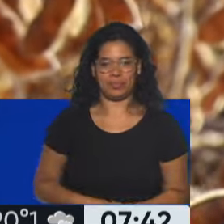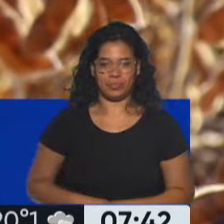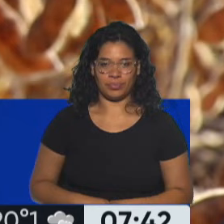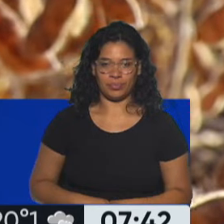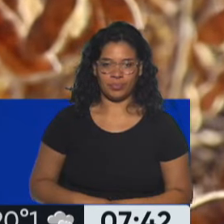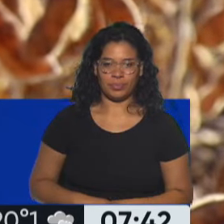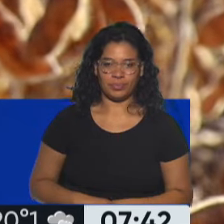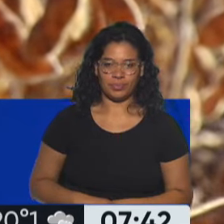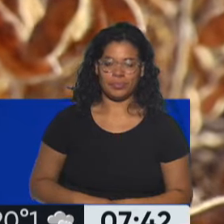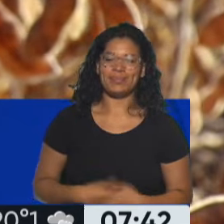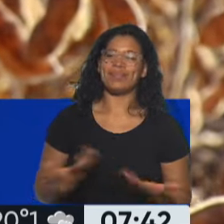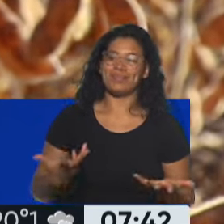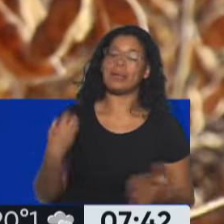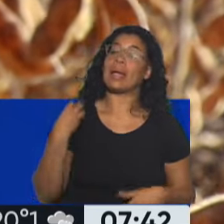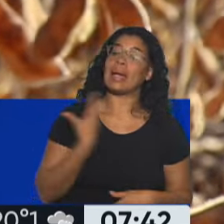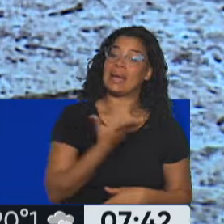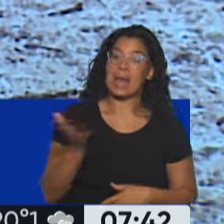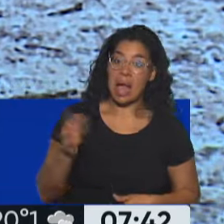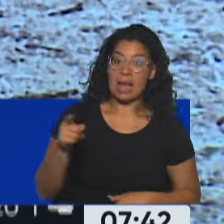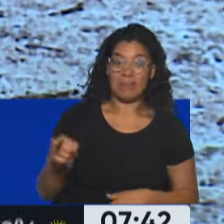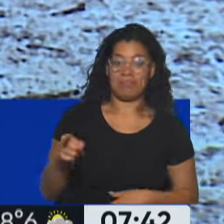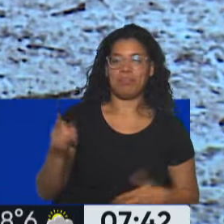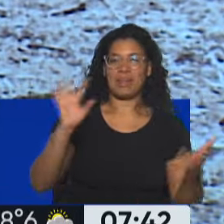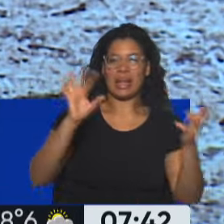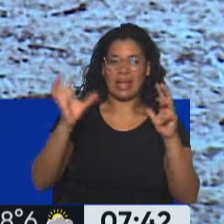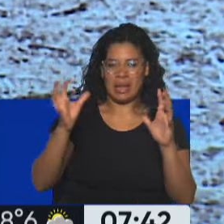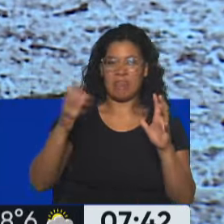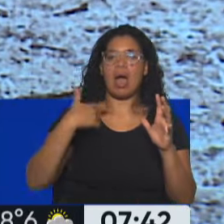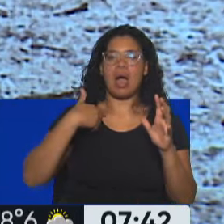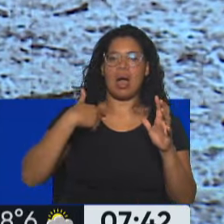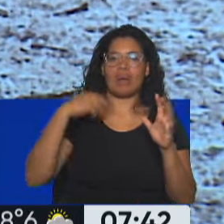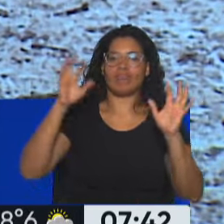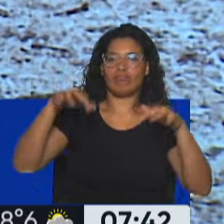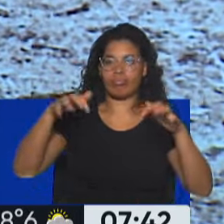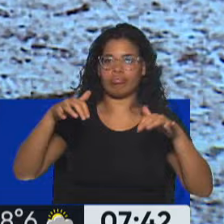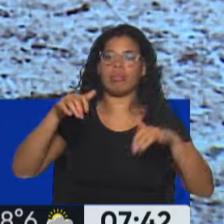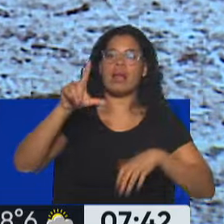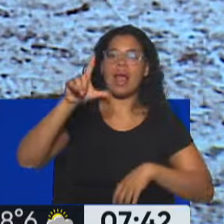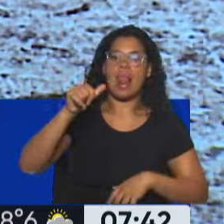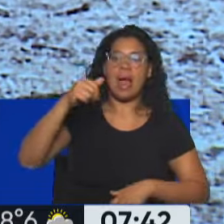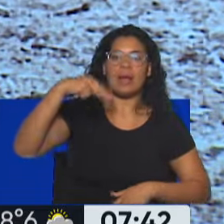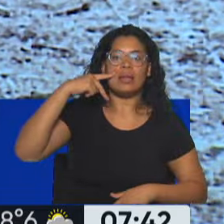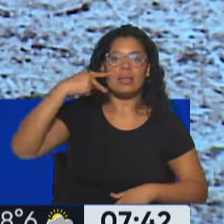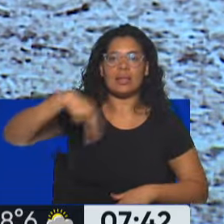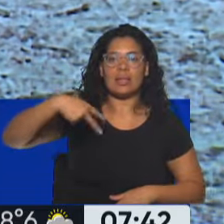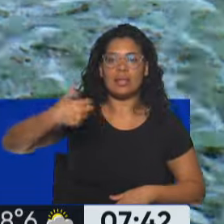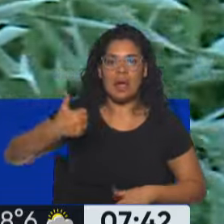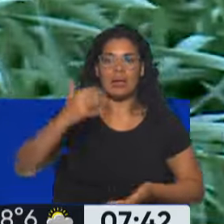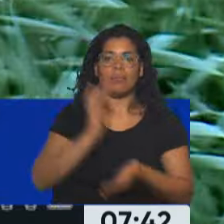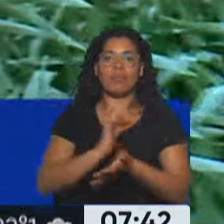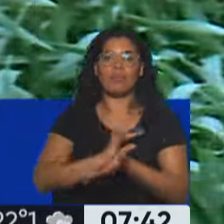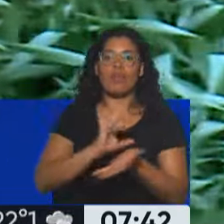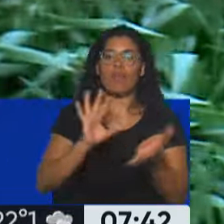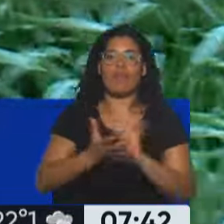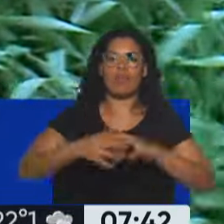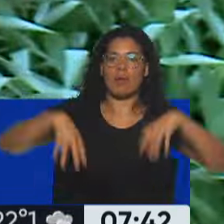en términos generales el fenómeno La niña se vincula con precipitaciones por debajo de los promedios normales